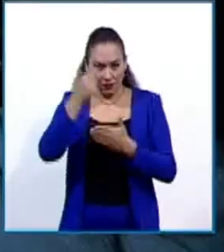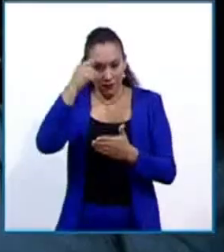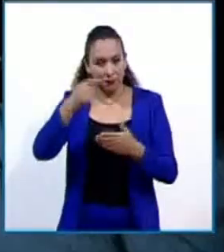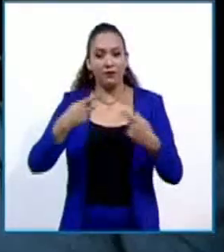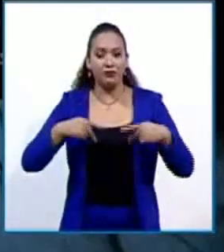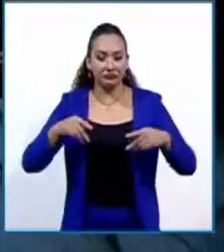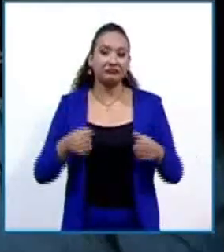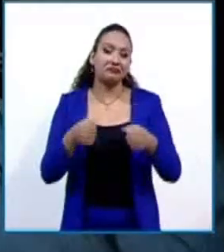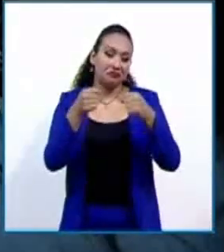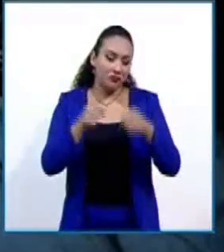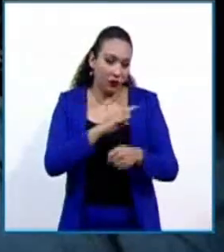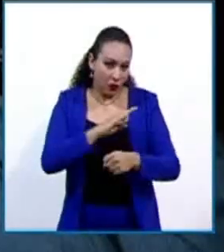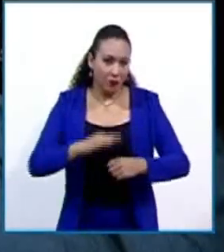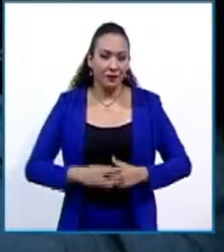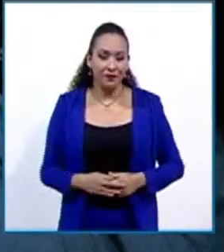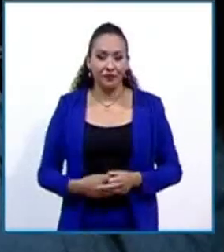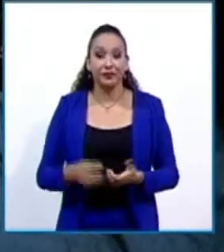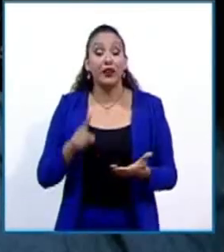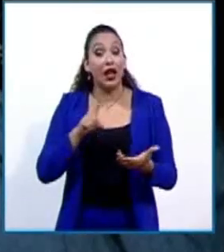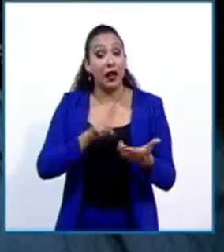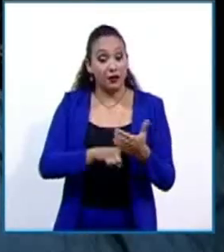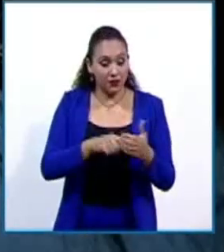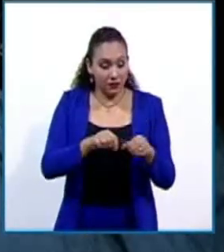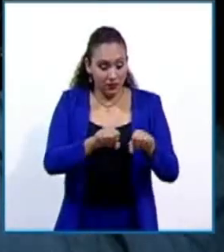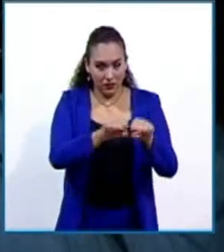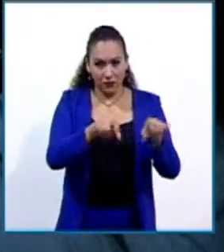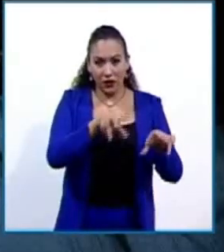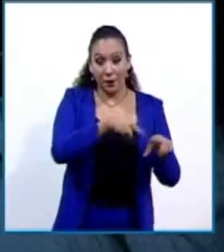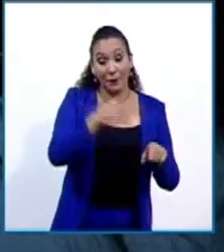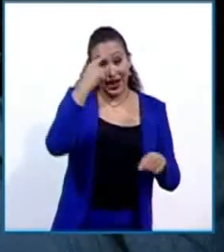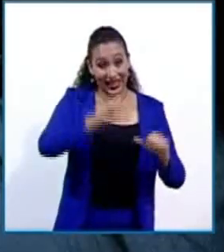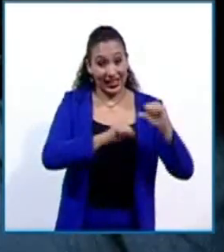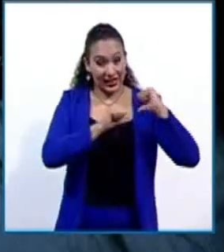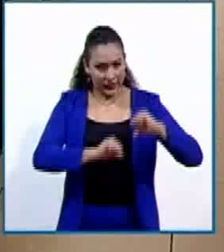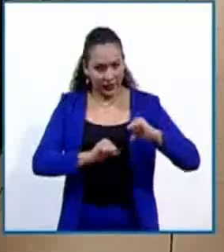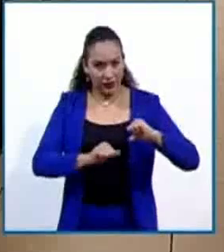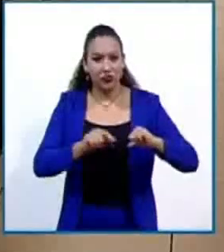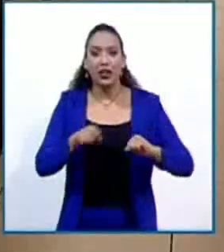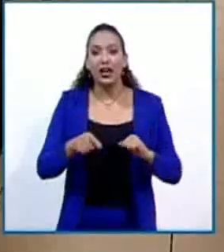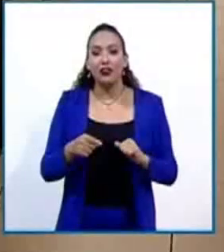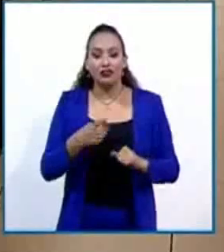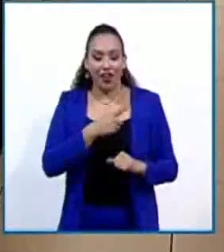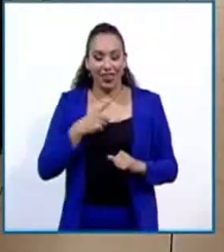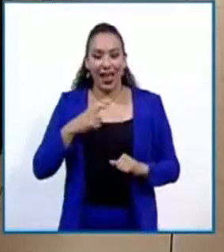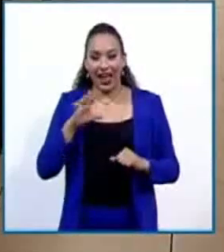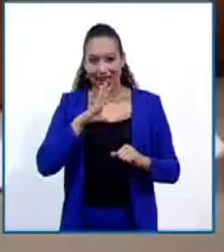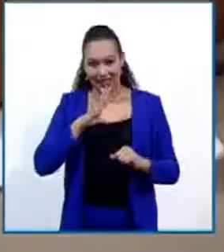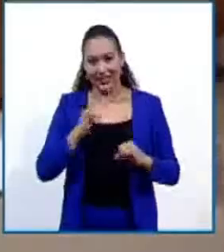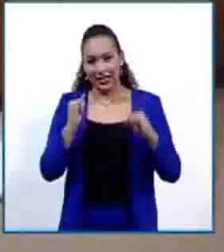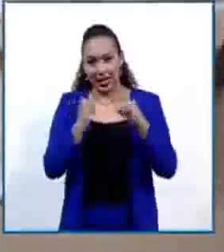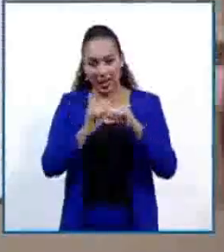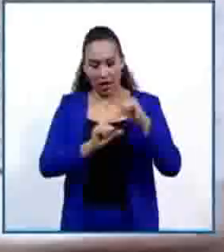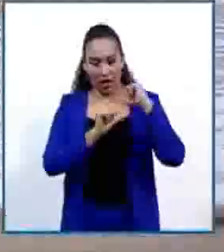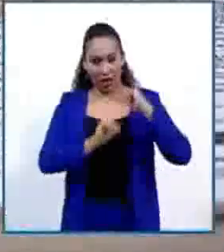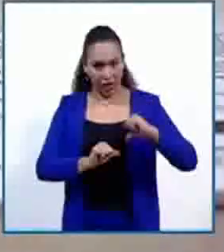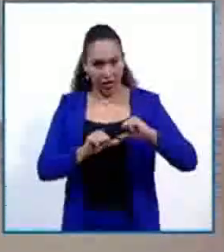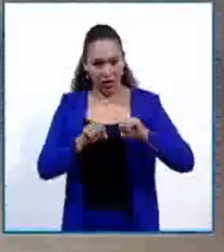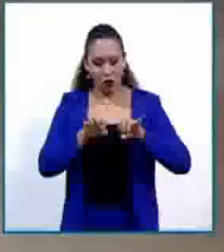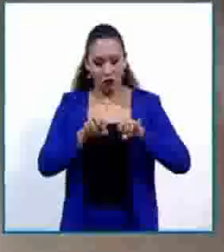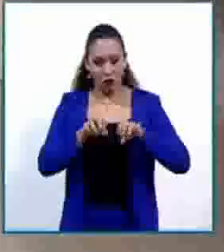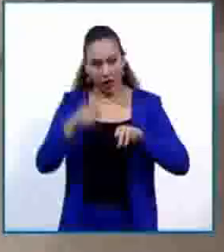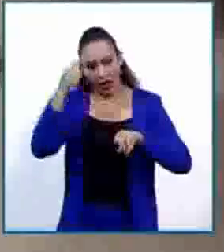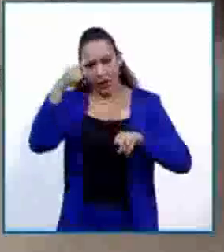disponibilidad. Los consejos federal y locales serán los responsables de mantener actualizada la información disponible. El